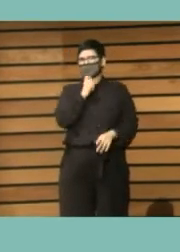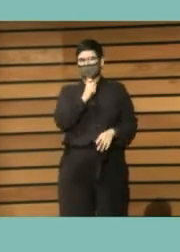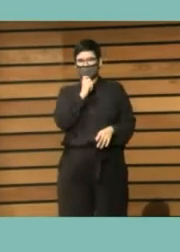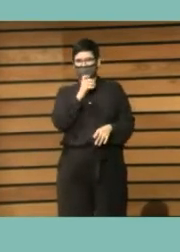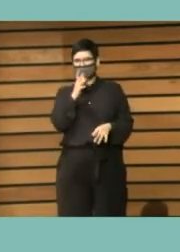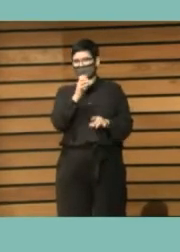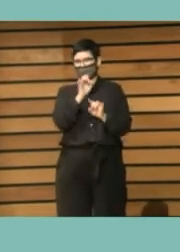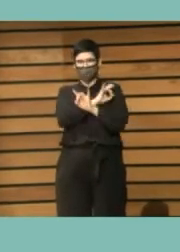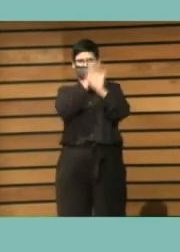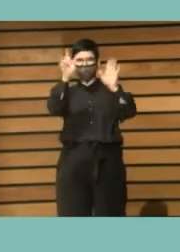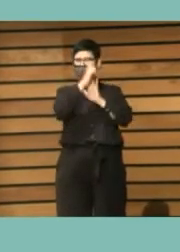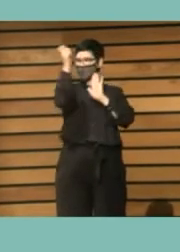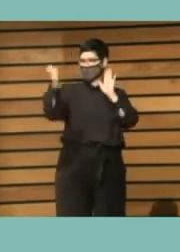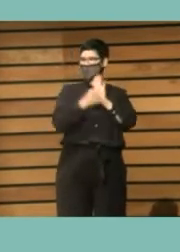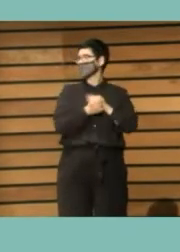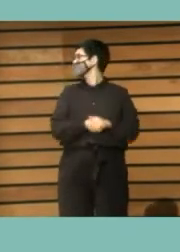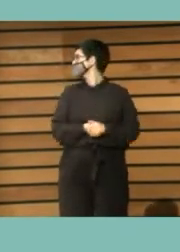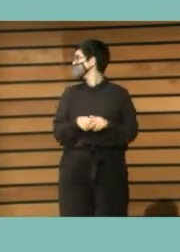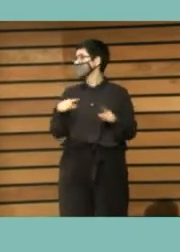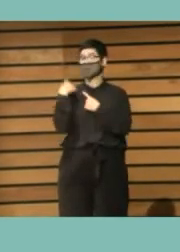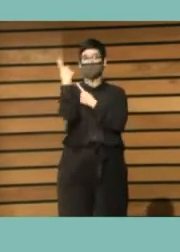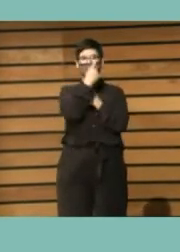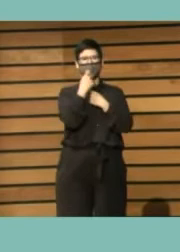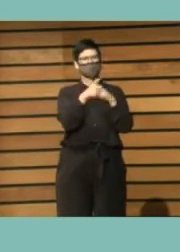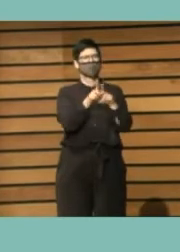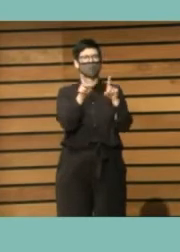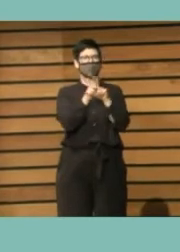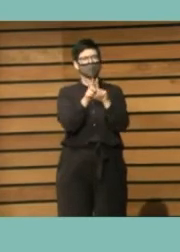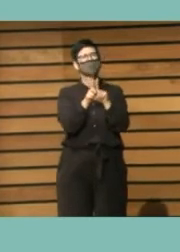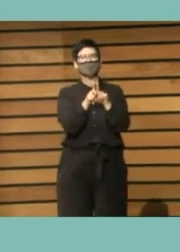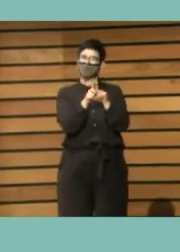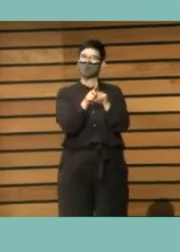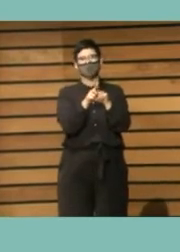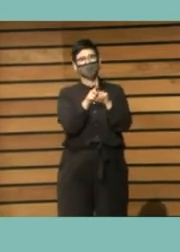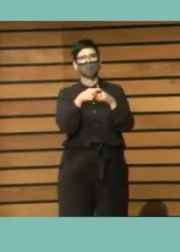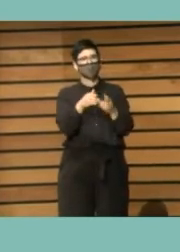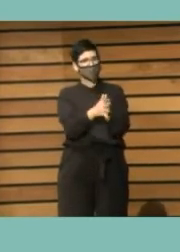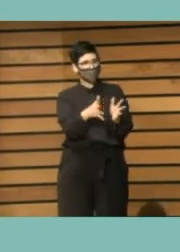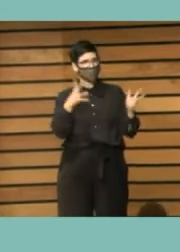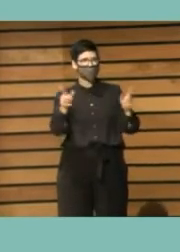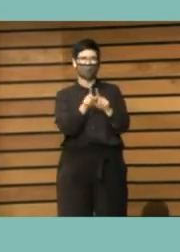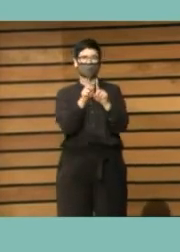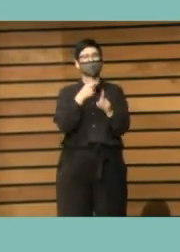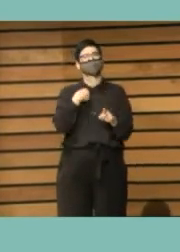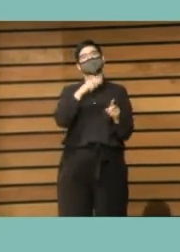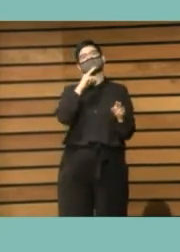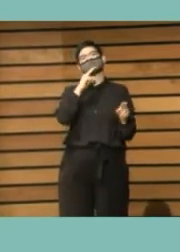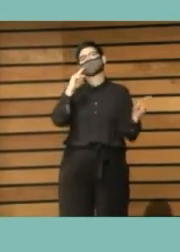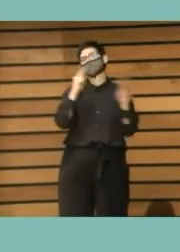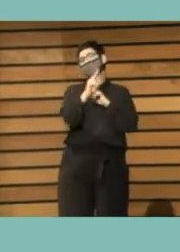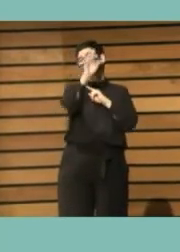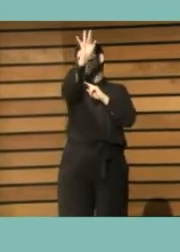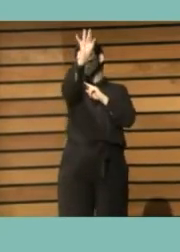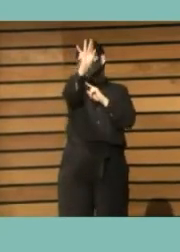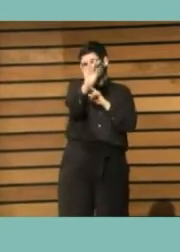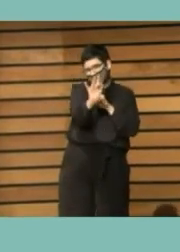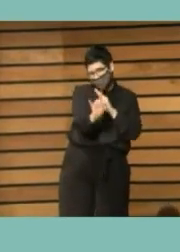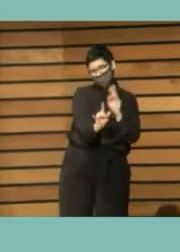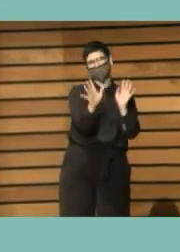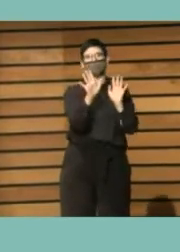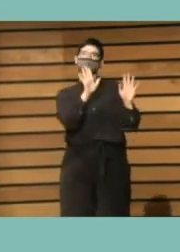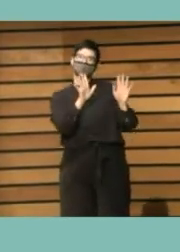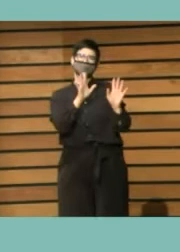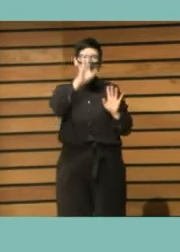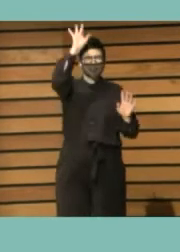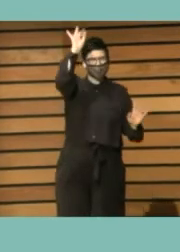es, bueno, quizá demasiado amplia, y voy a decir un sí con matices, ¿eh? O sea, no voy a decir un sí